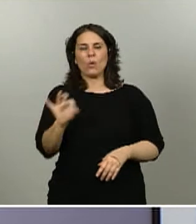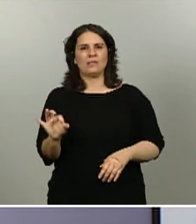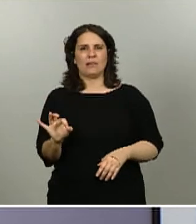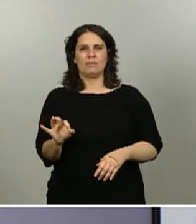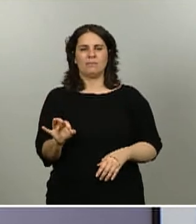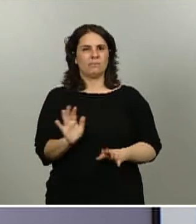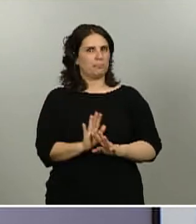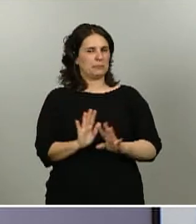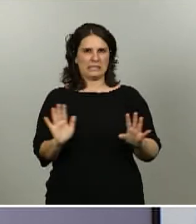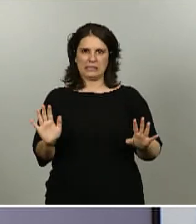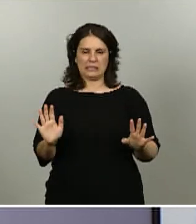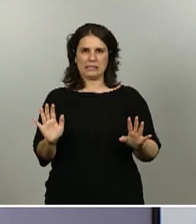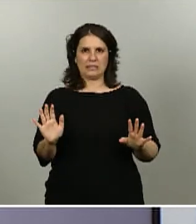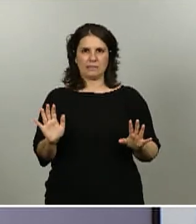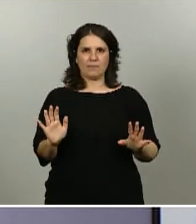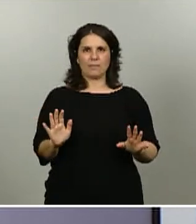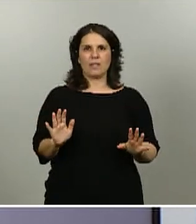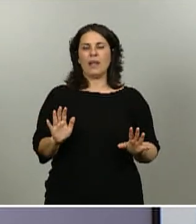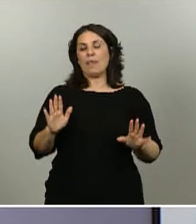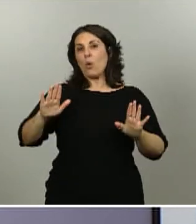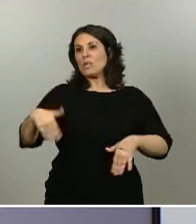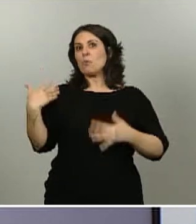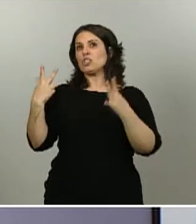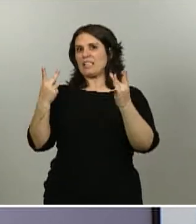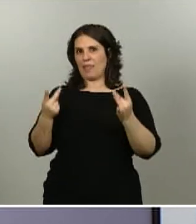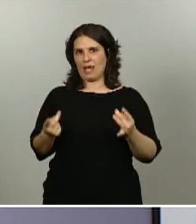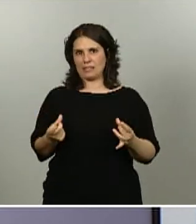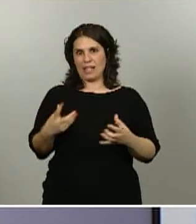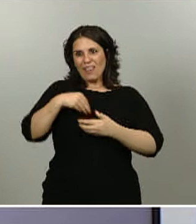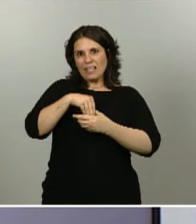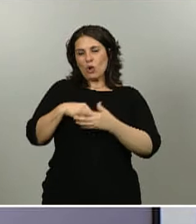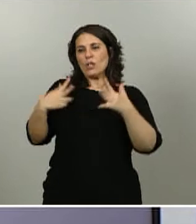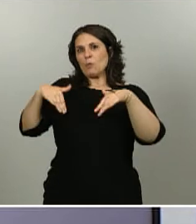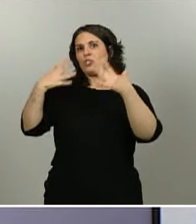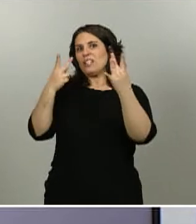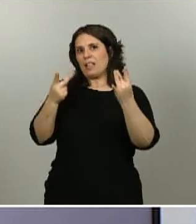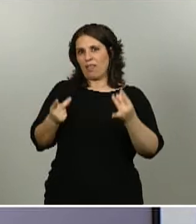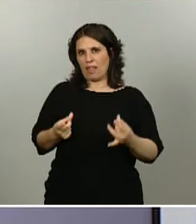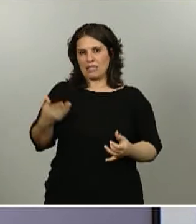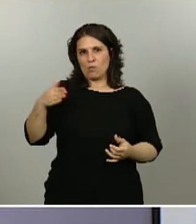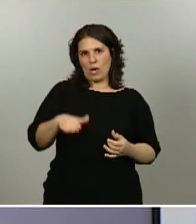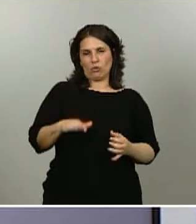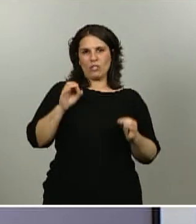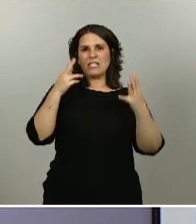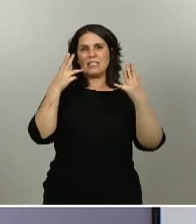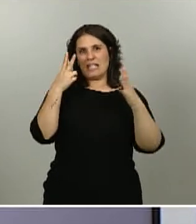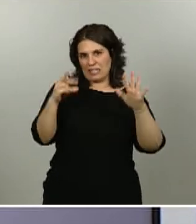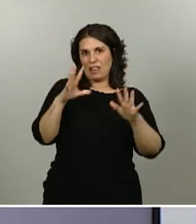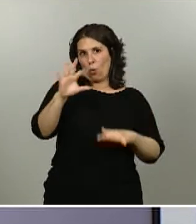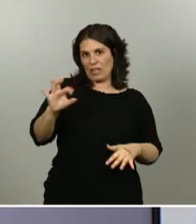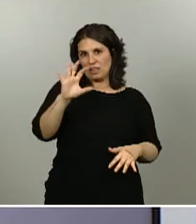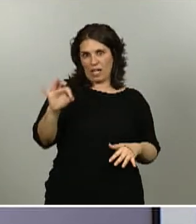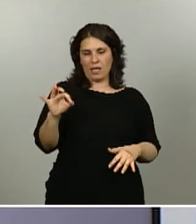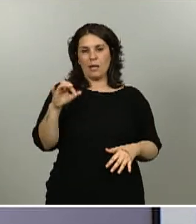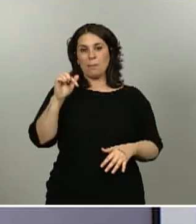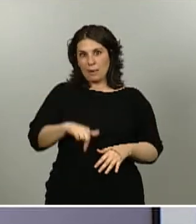en los últimos 7 días. Pero este mismo valor lo hemos ido viendo ya a lo largo de la semana pasada. A lo largo de la semana pasada